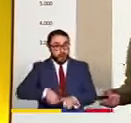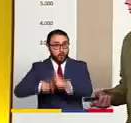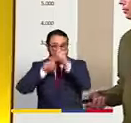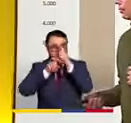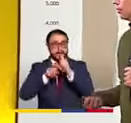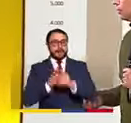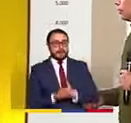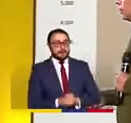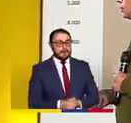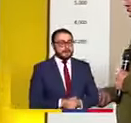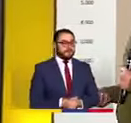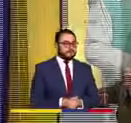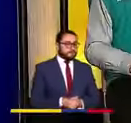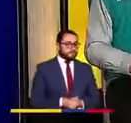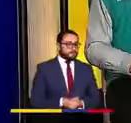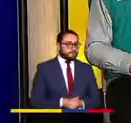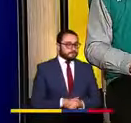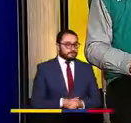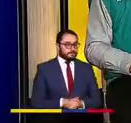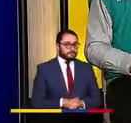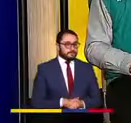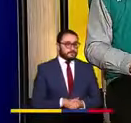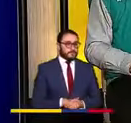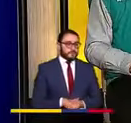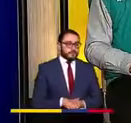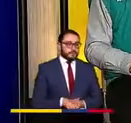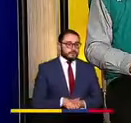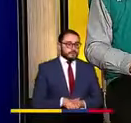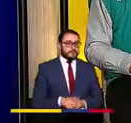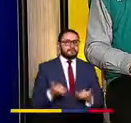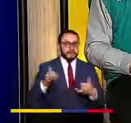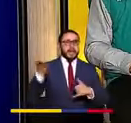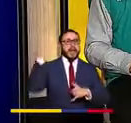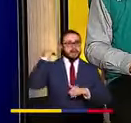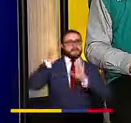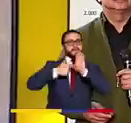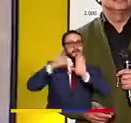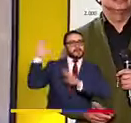Estamos, ya pusimos a colombiantes.